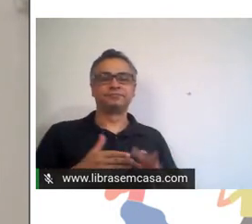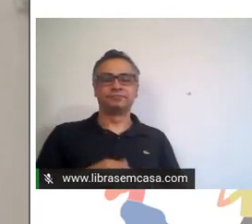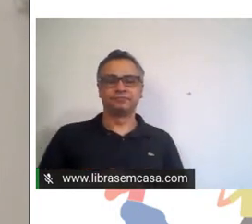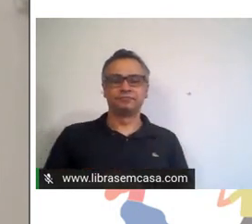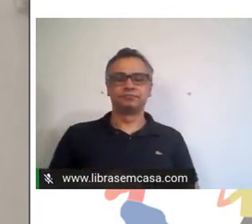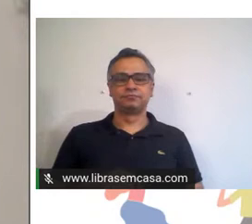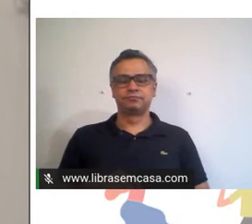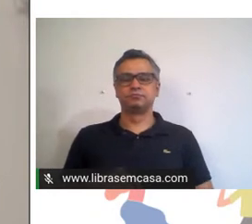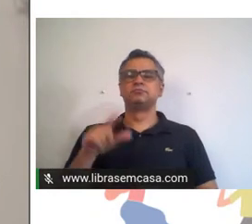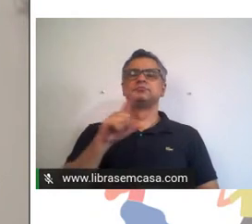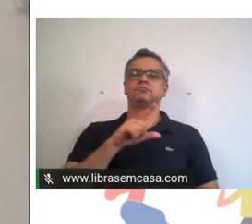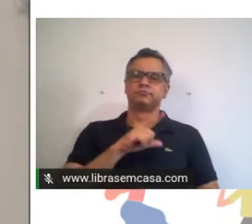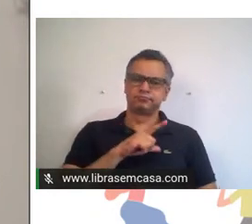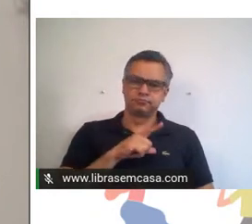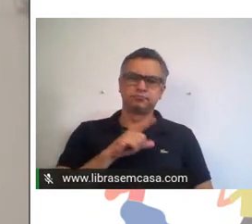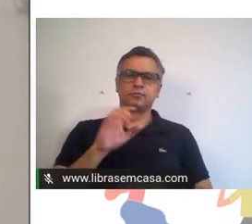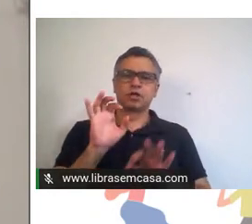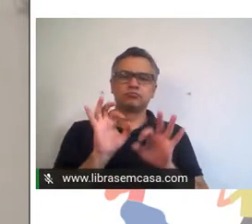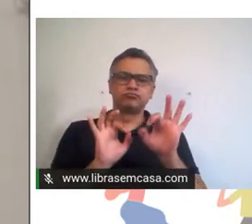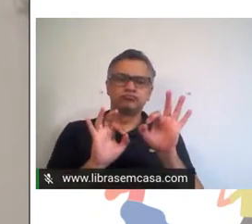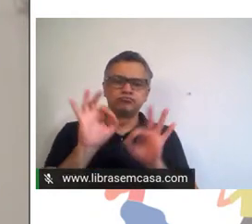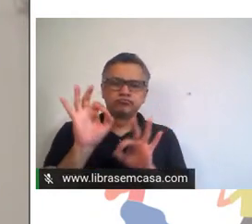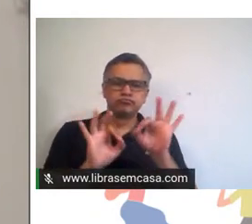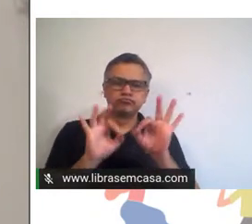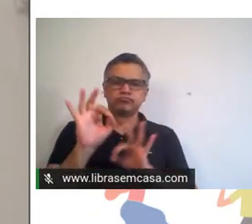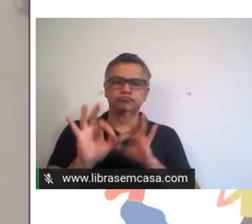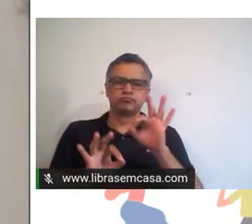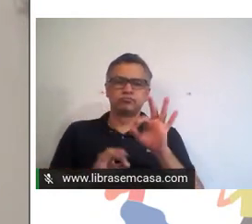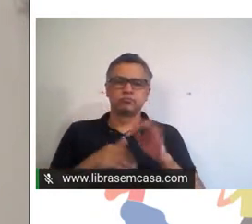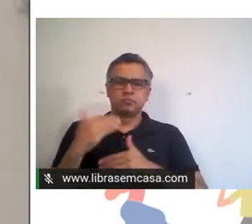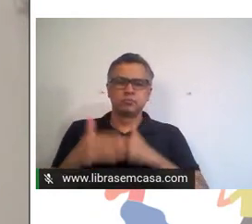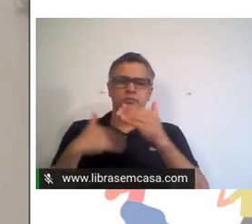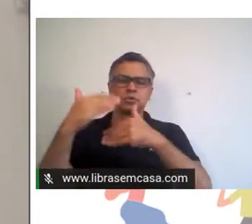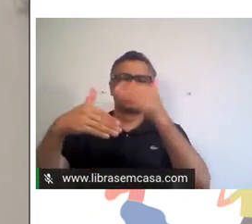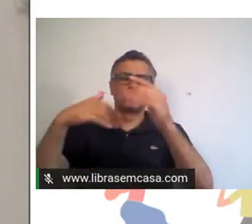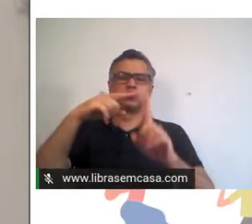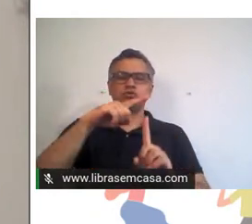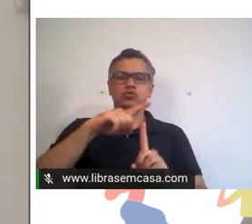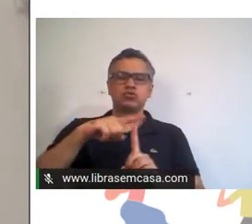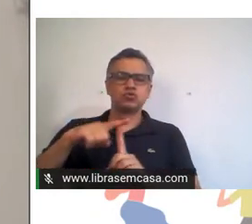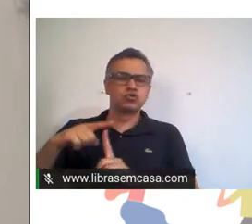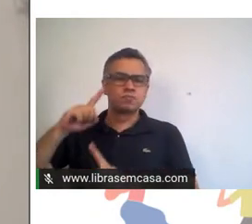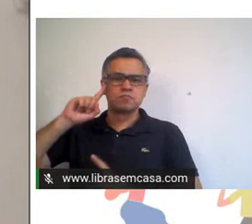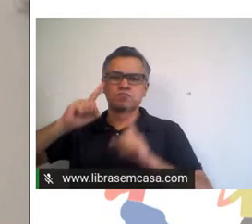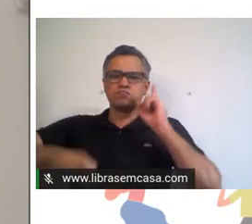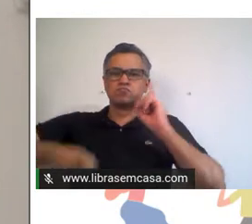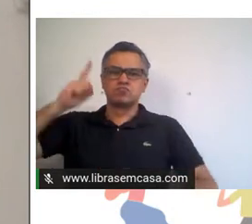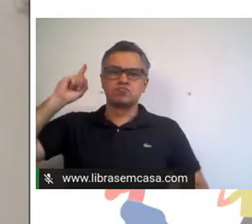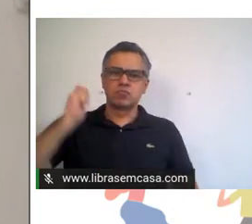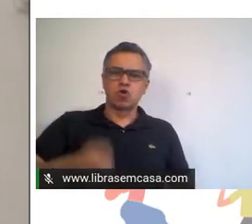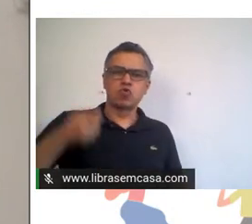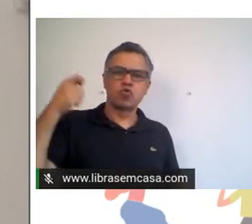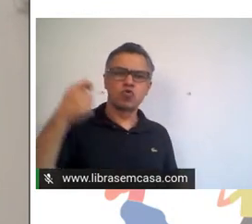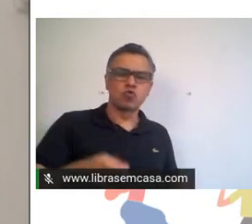Tuvimos también planes de avanzada en una especie de doctrina del shock